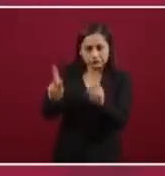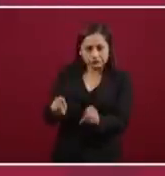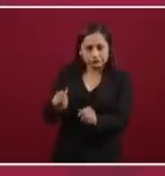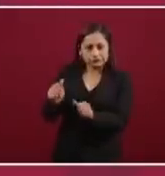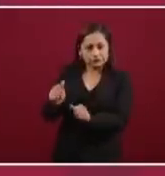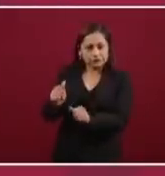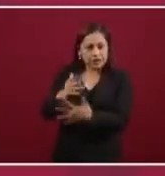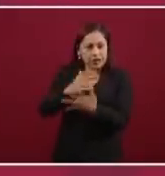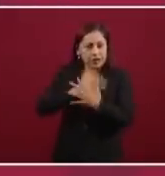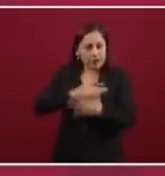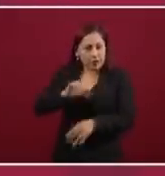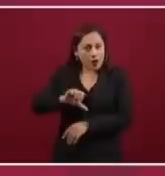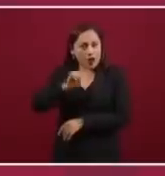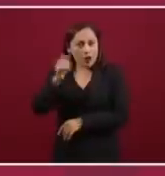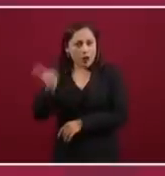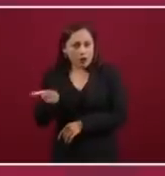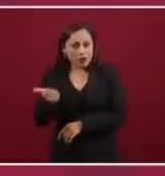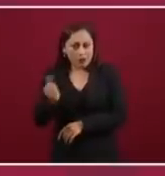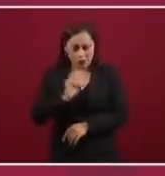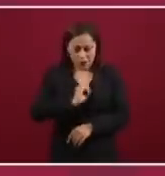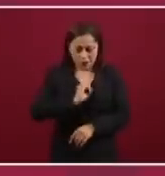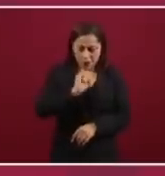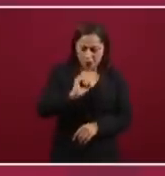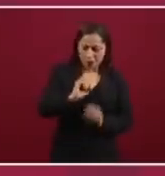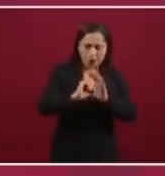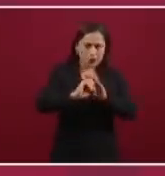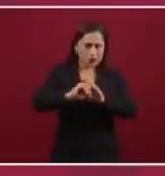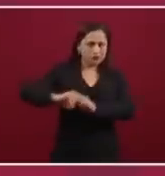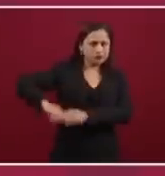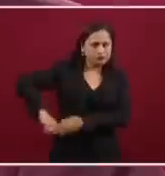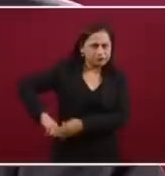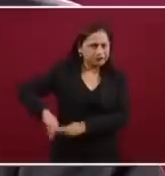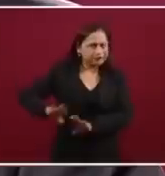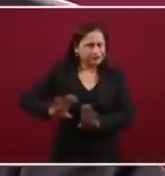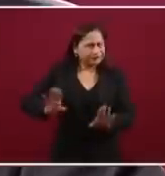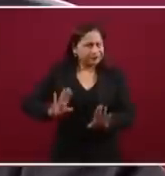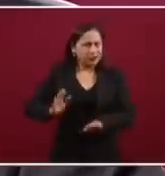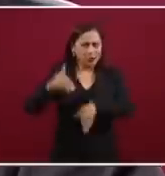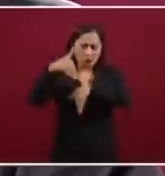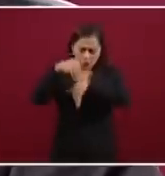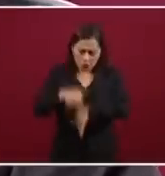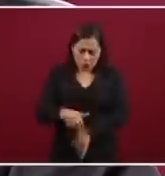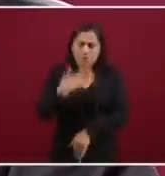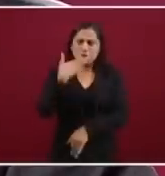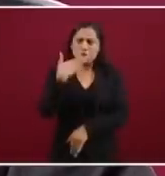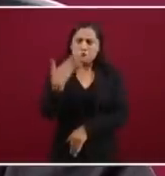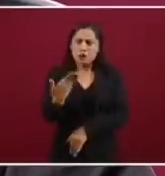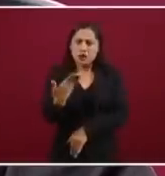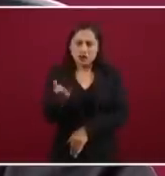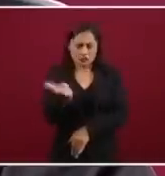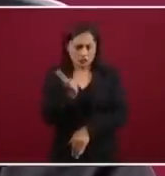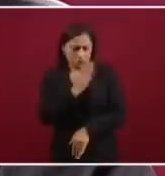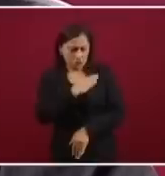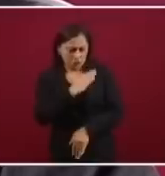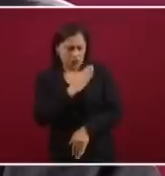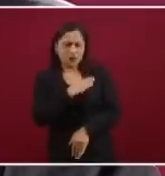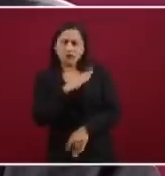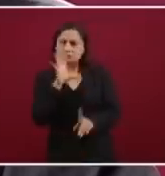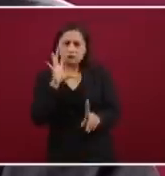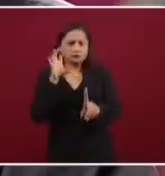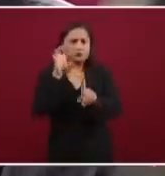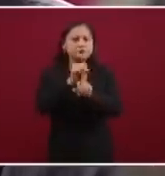y a portarnos bien todos, y solo siendo buenos vamos a ser felices.